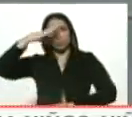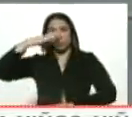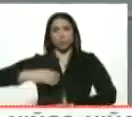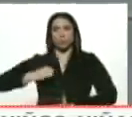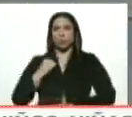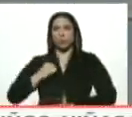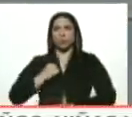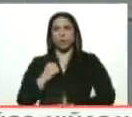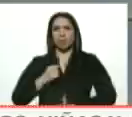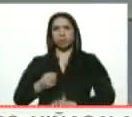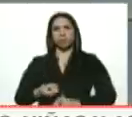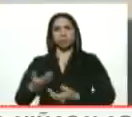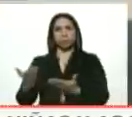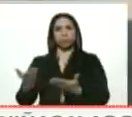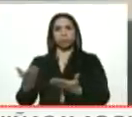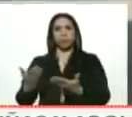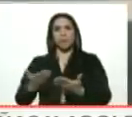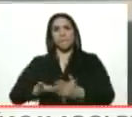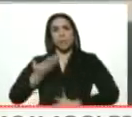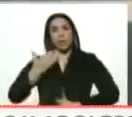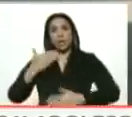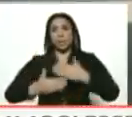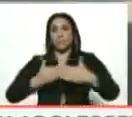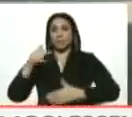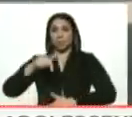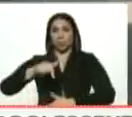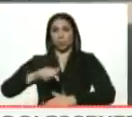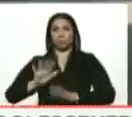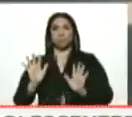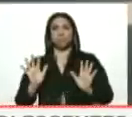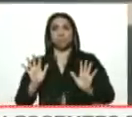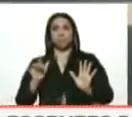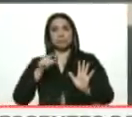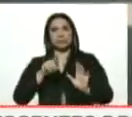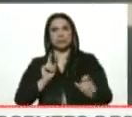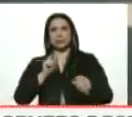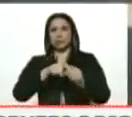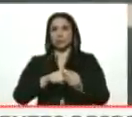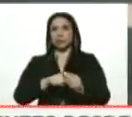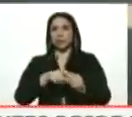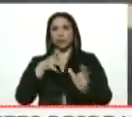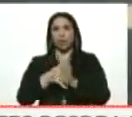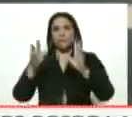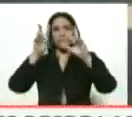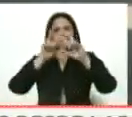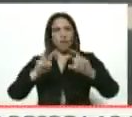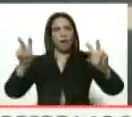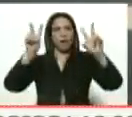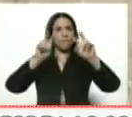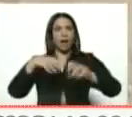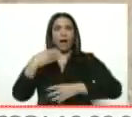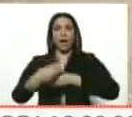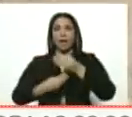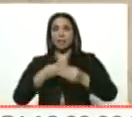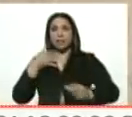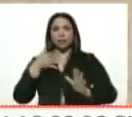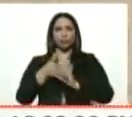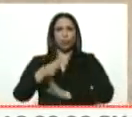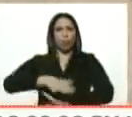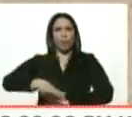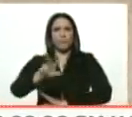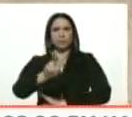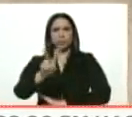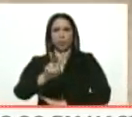dado importantes avances y hoy, bueno, esto forma parte del escudriñamiento que se está haciendo en todo el territorio